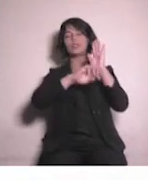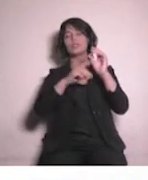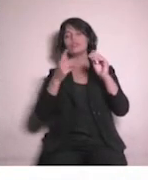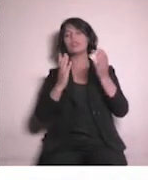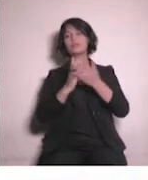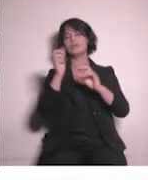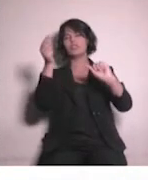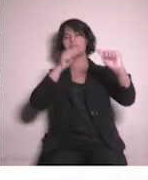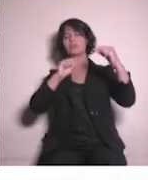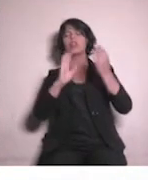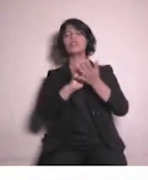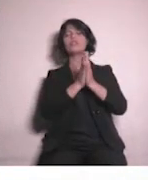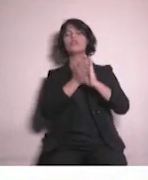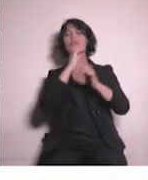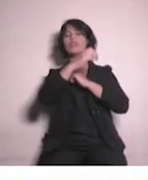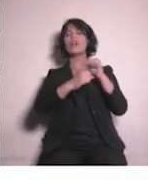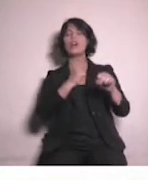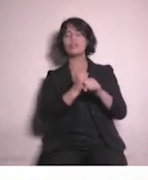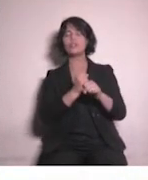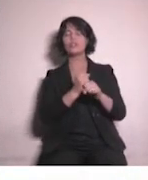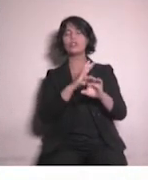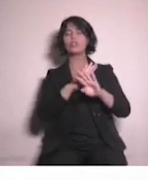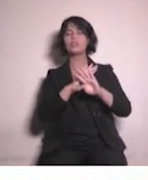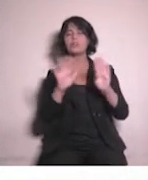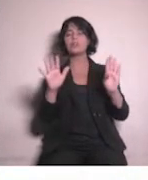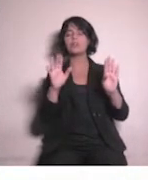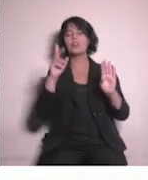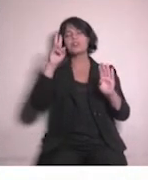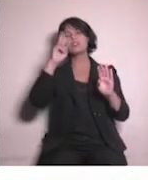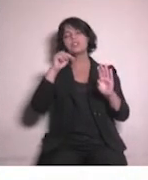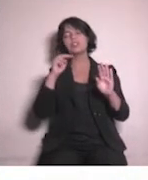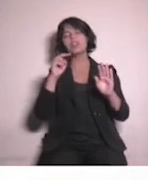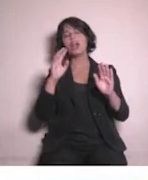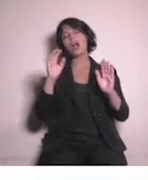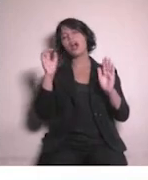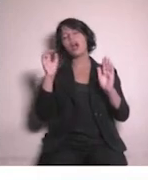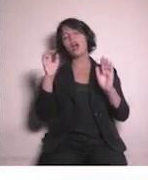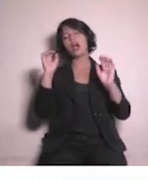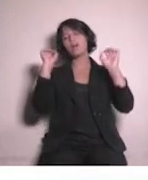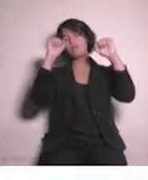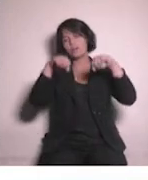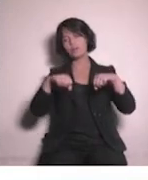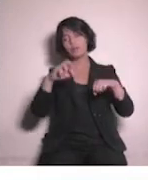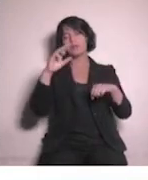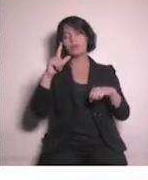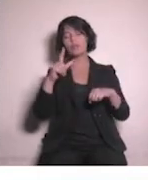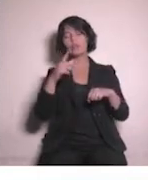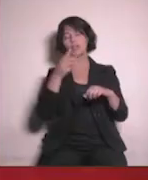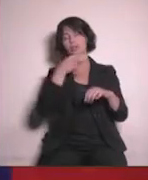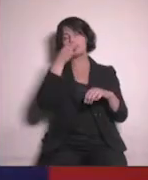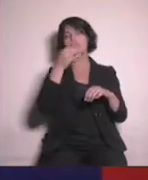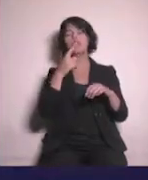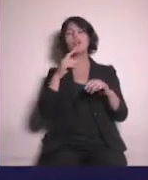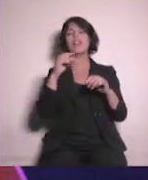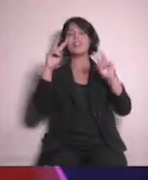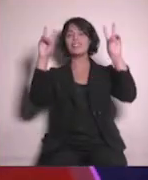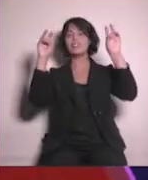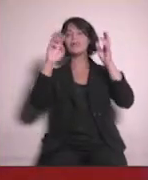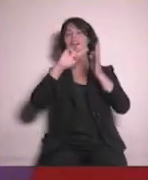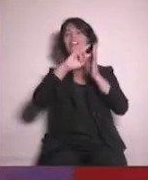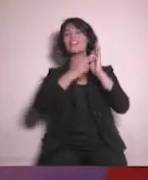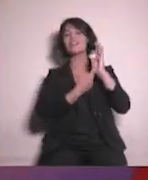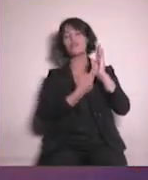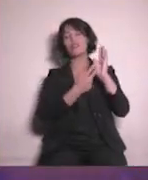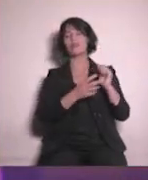debate durante todo el año, que terminó sin ser aprobado, pero que obviamente puso el tema de la reforma. Respecto a